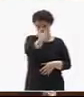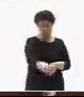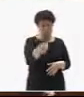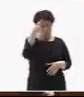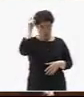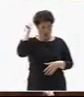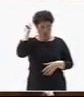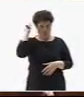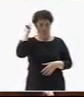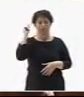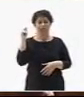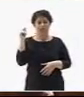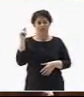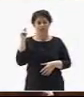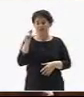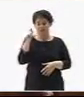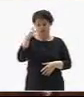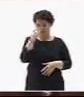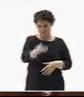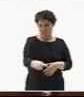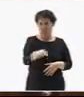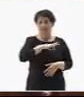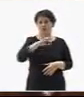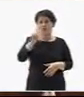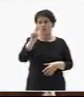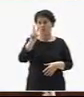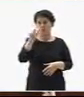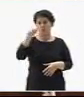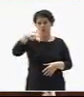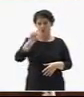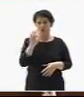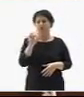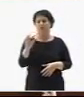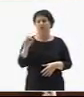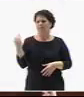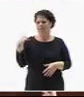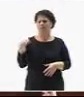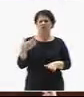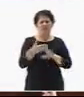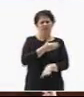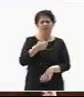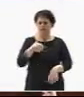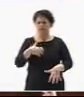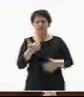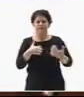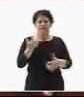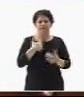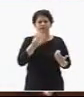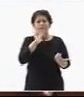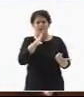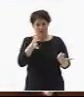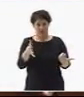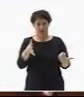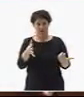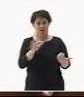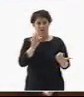que ¿por qué tanto rencor? Incluso me comparaba con el señor